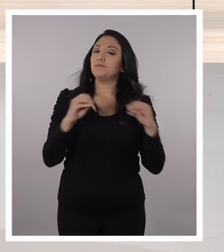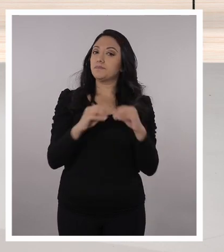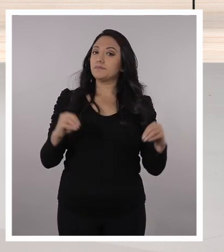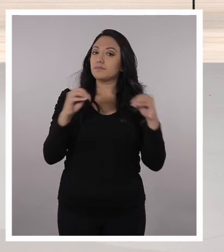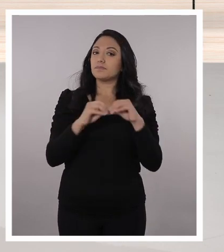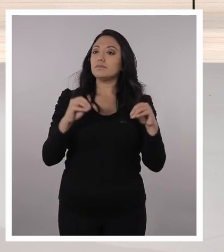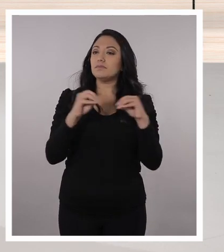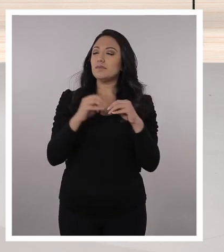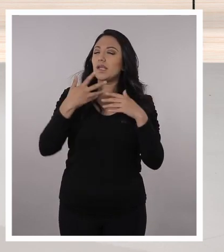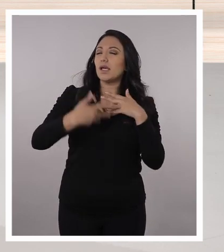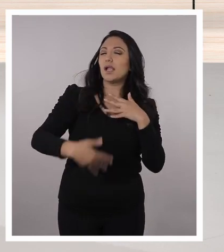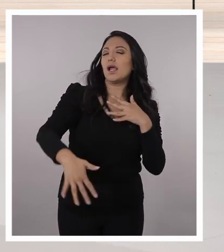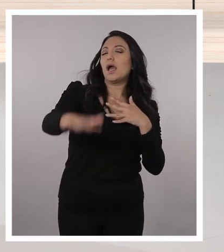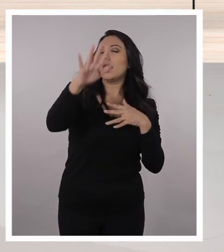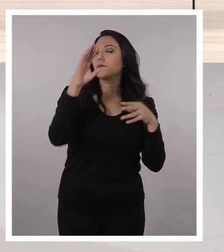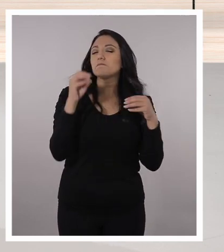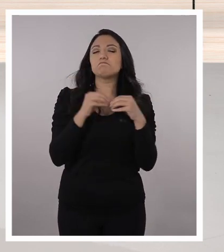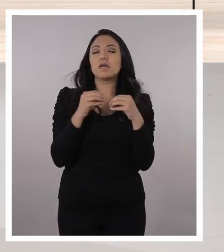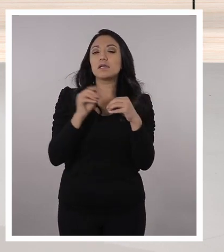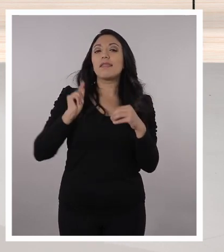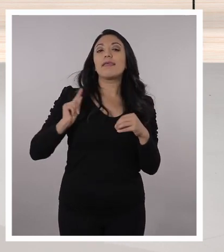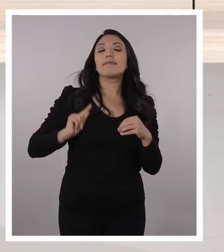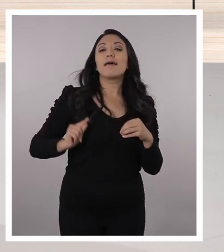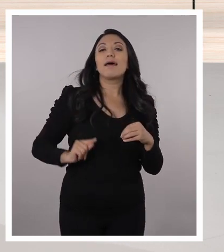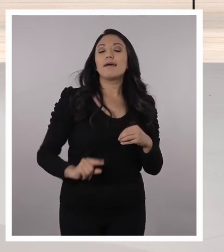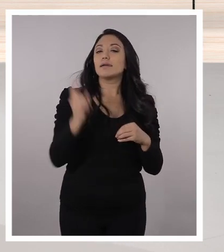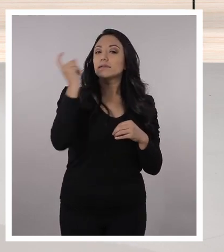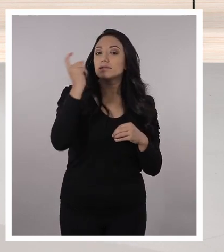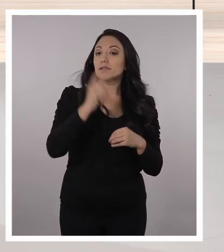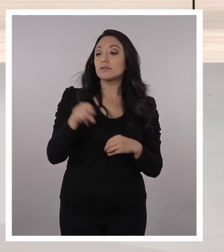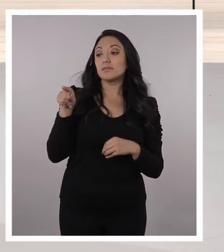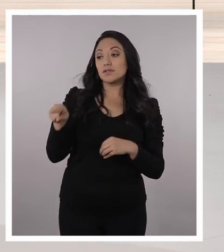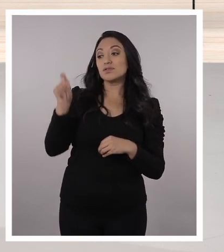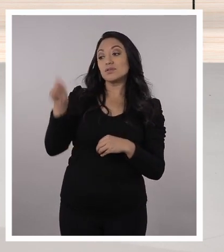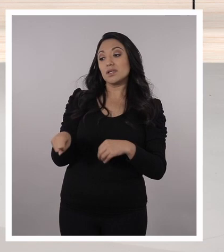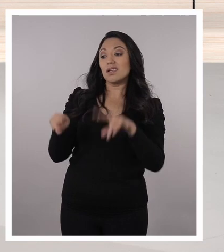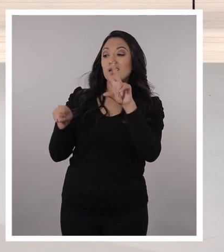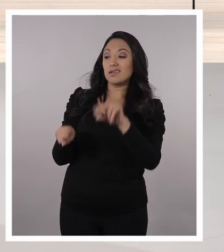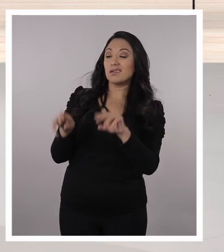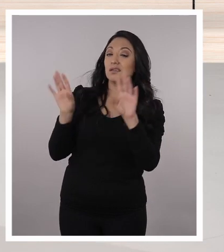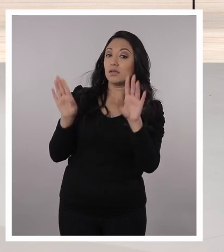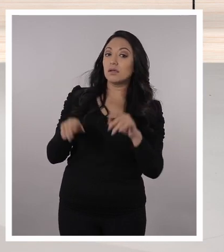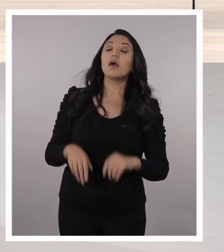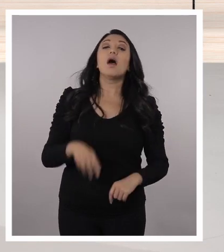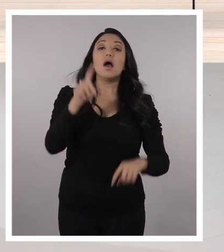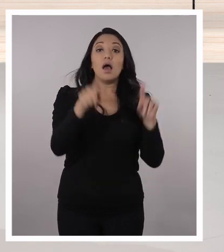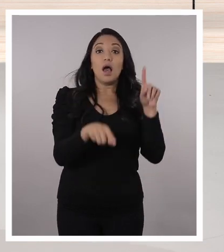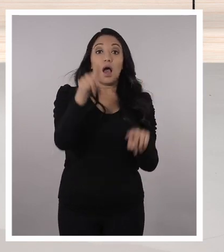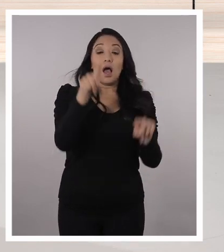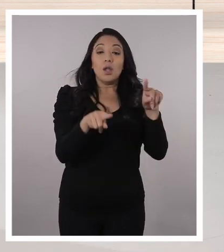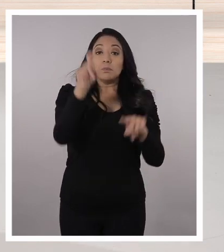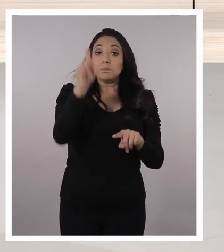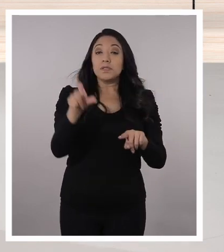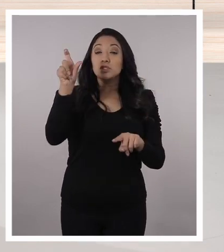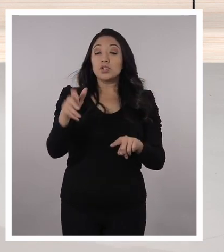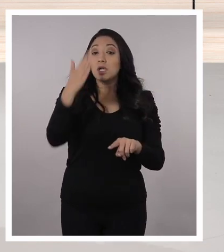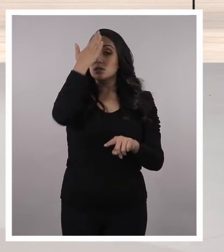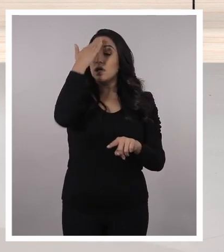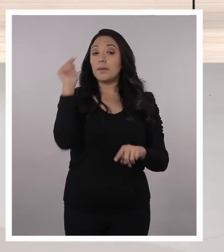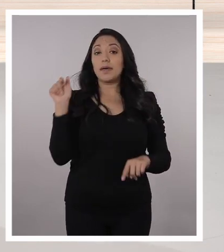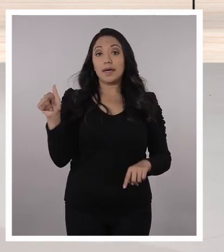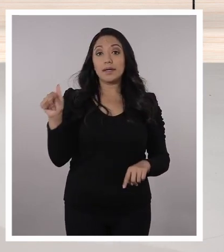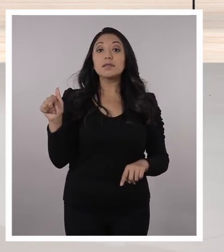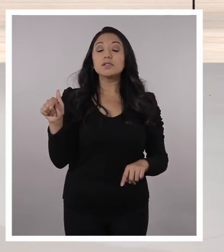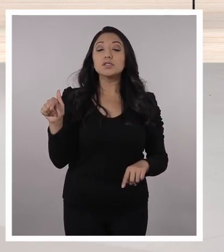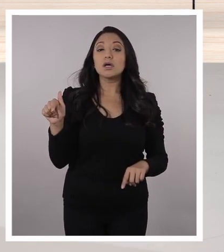científica muy extenso y con mucho detalle para saber si es que eso no es un fósil. De hecho, los científicos que se dedican a